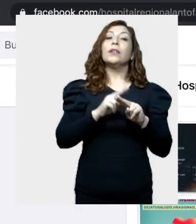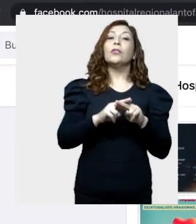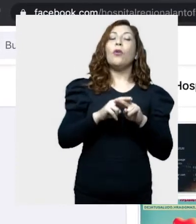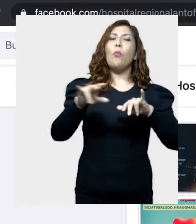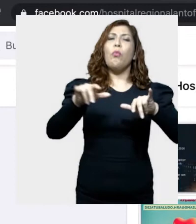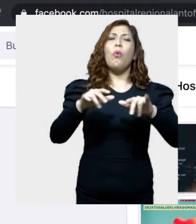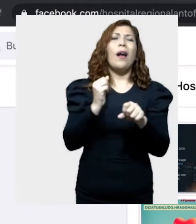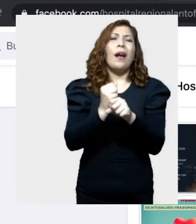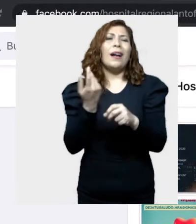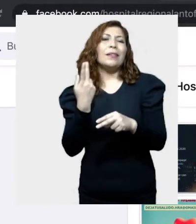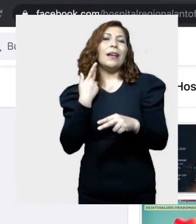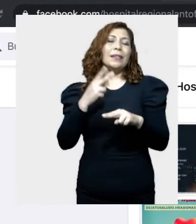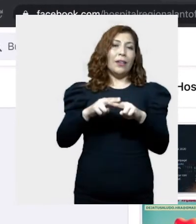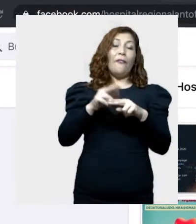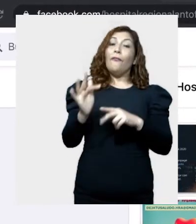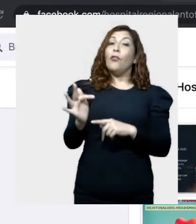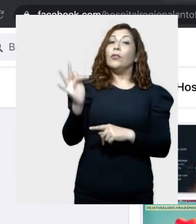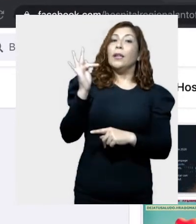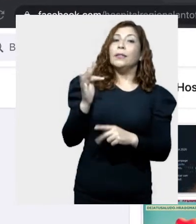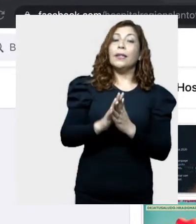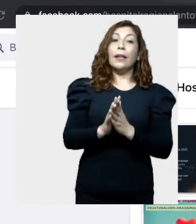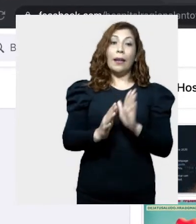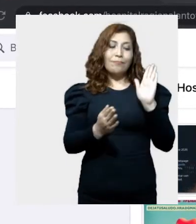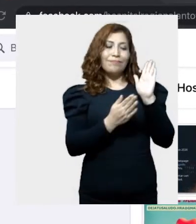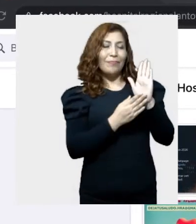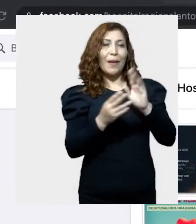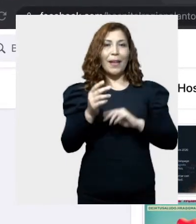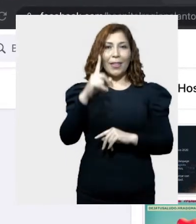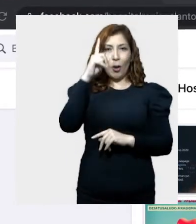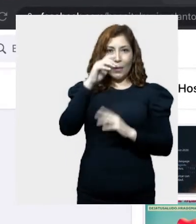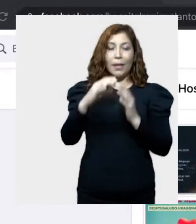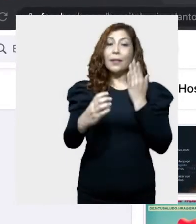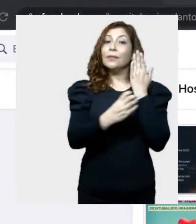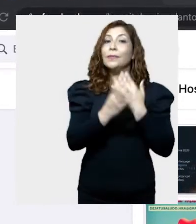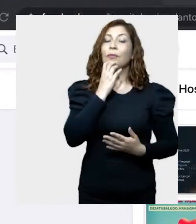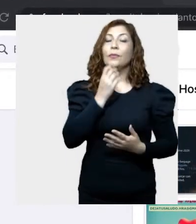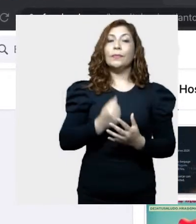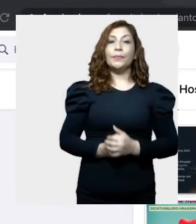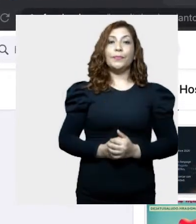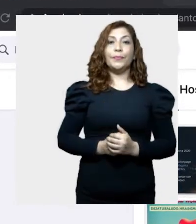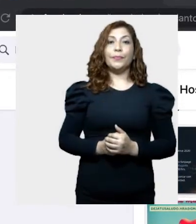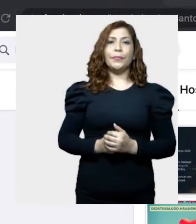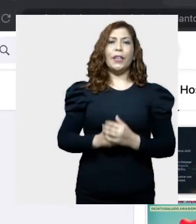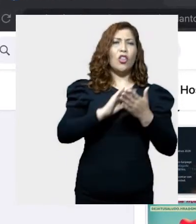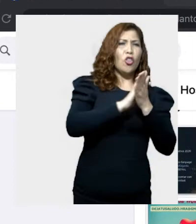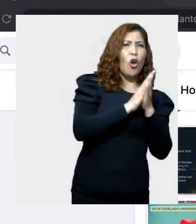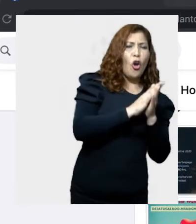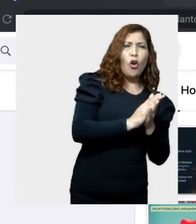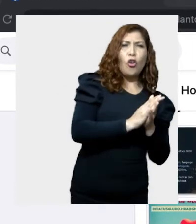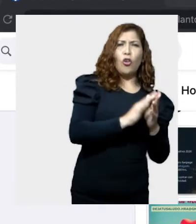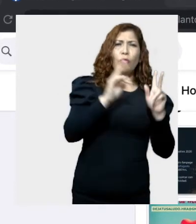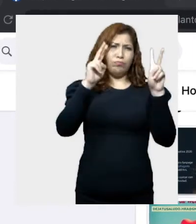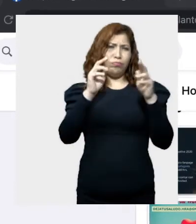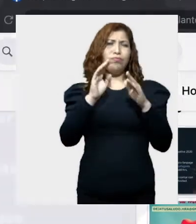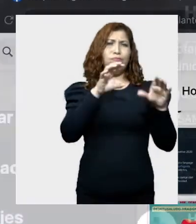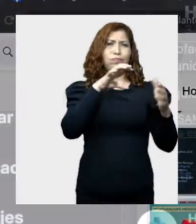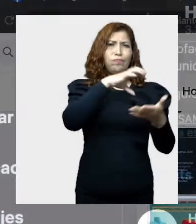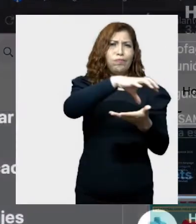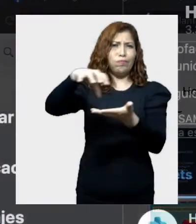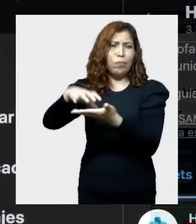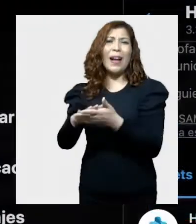acciones orientadas a fortalecer la imagen institucional del Hospital Regional de Antofagasta en todos los ámbitos de gestión